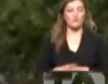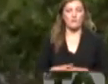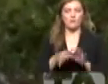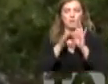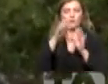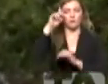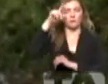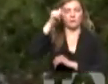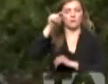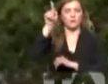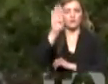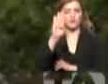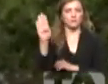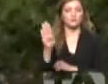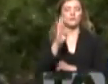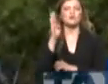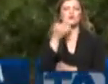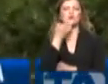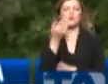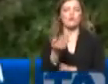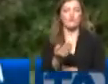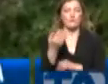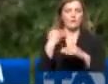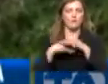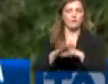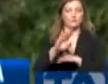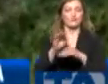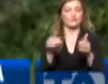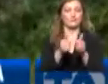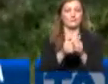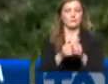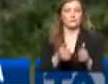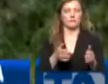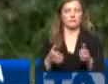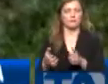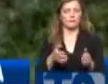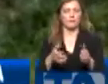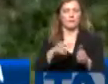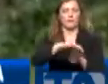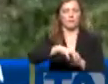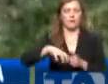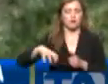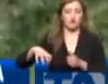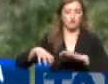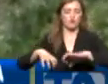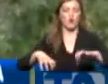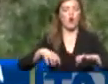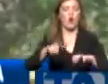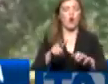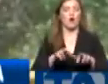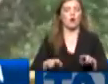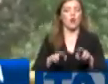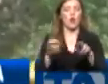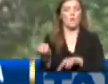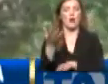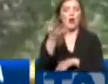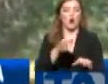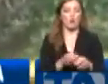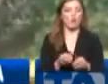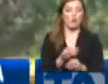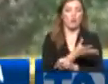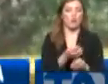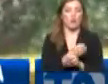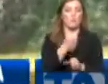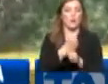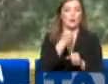gobierno local de Baños a través del envío de maquinaria para el dragado del río Blanco. Un total de 24